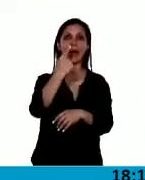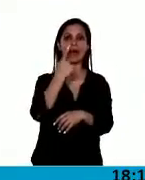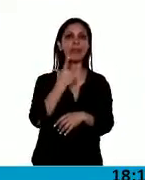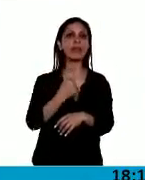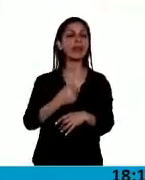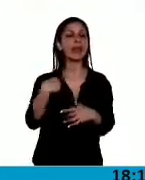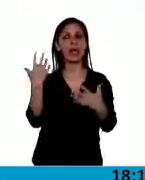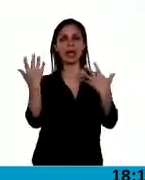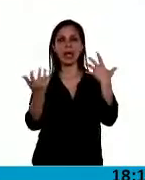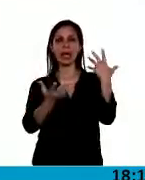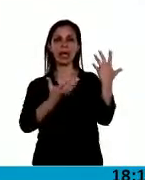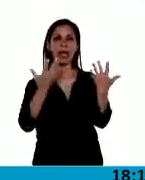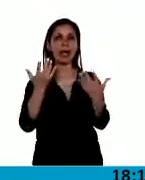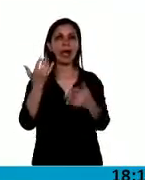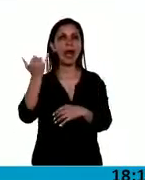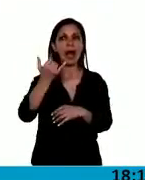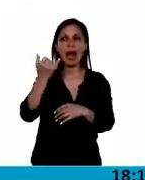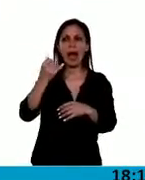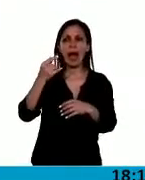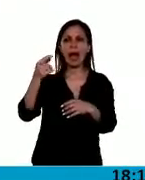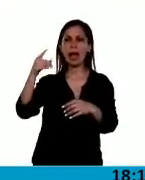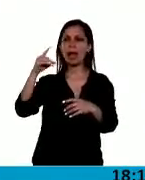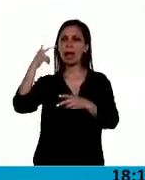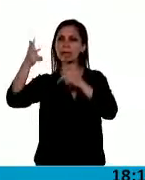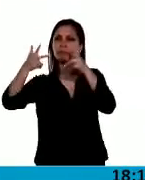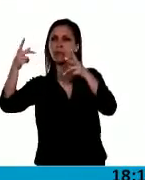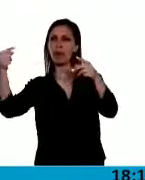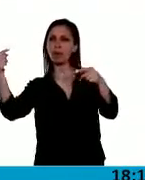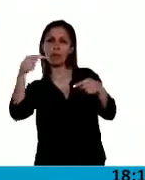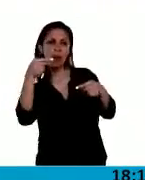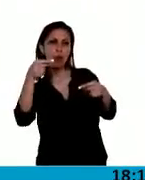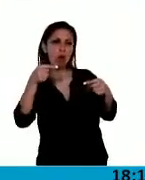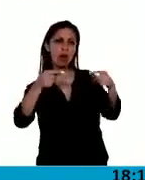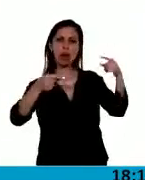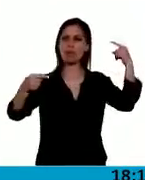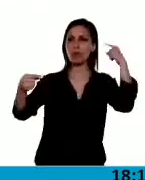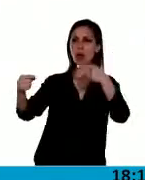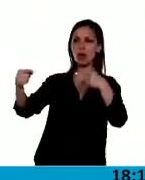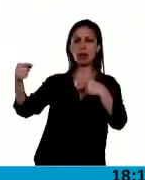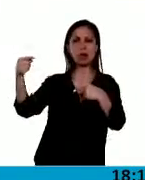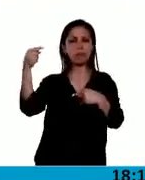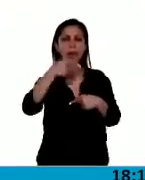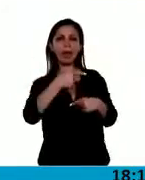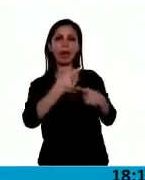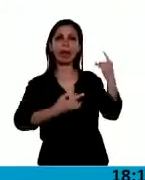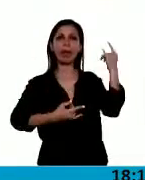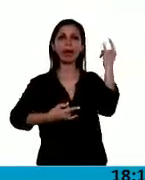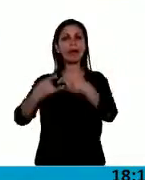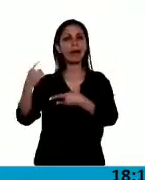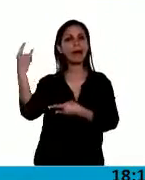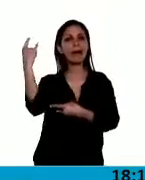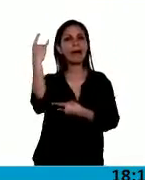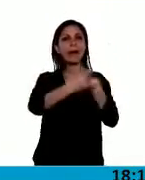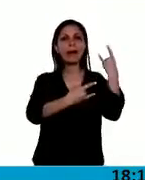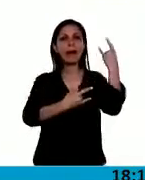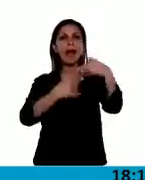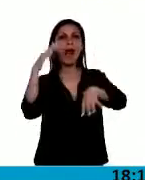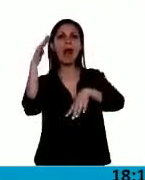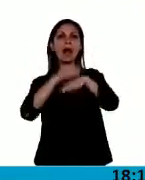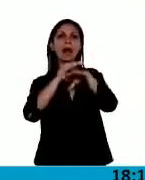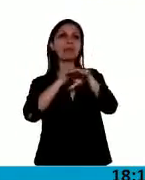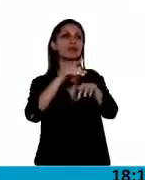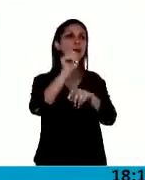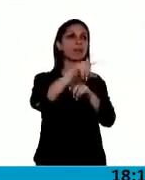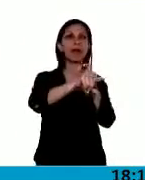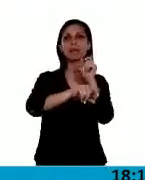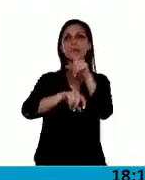con declaraciones cruzadas, improvisaciones, mentiras y búsqueda permanente de responsables fuera del